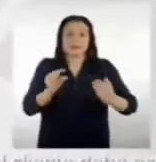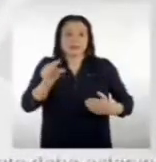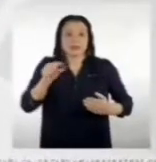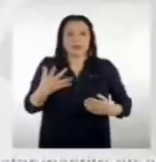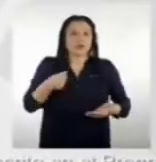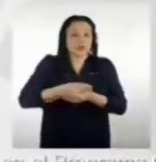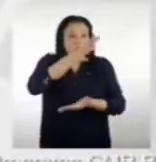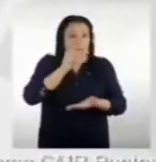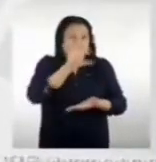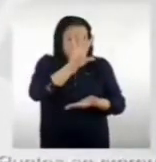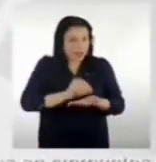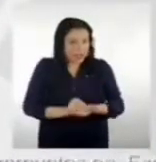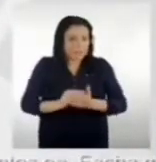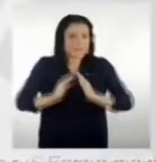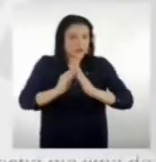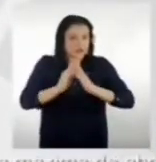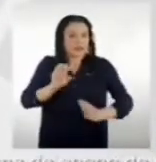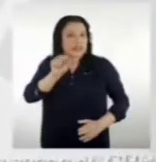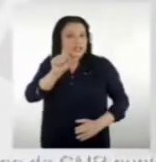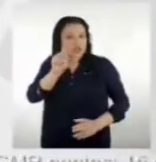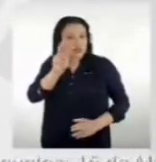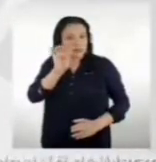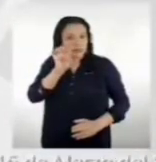está en el Cierra Puertas, comprando en nuestra app